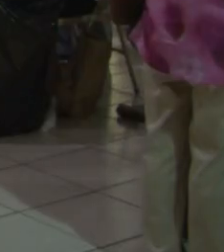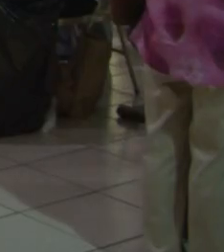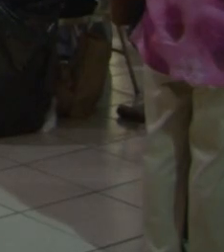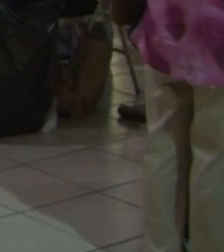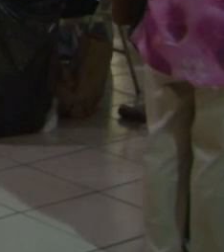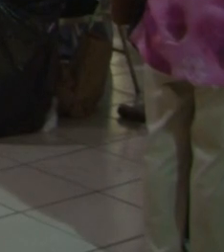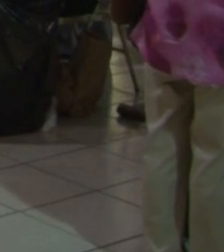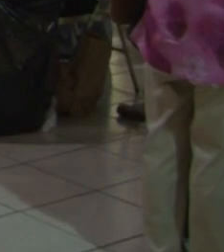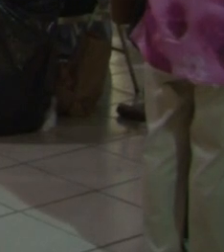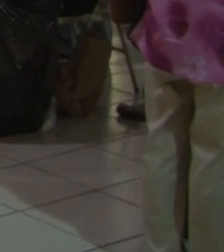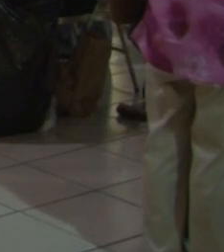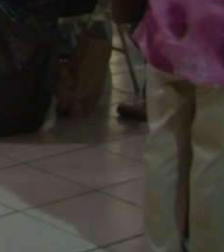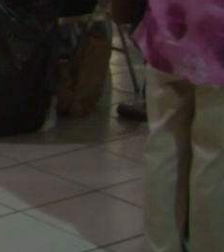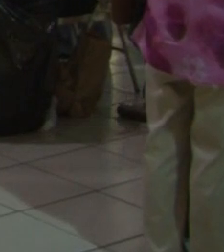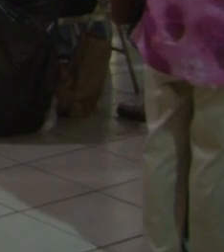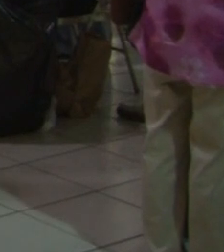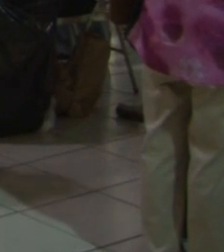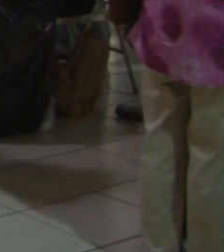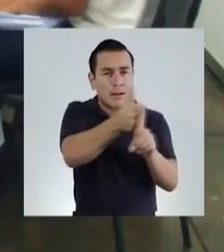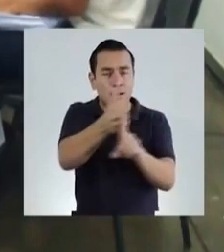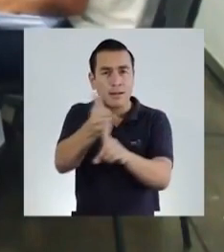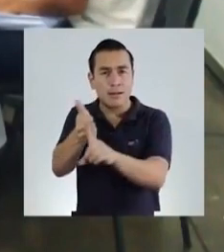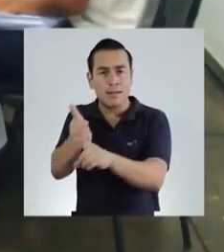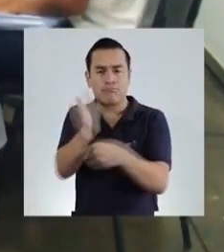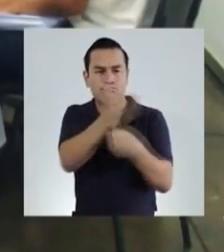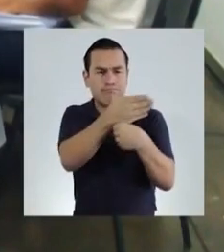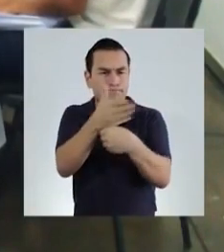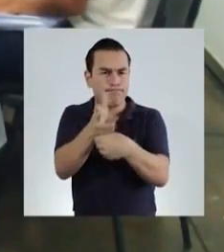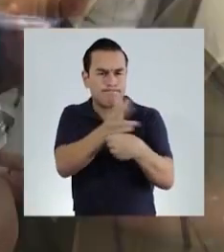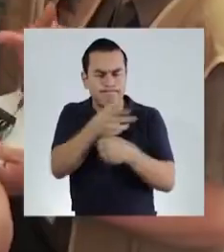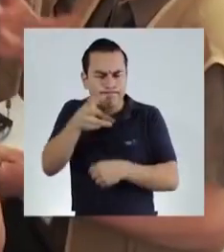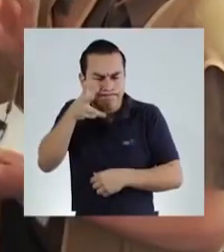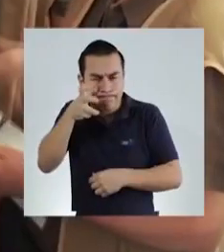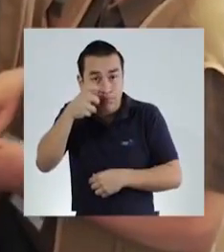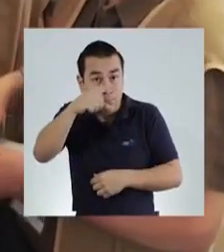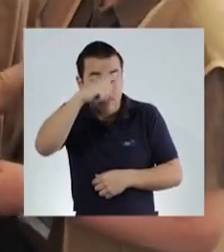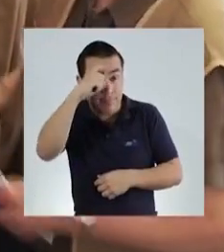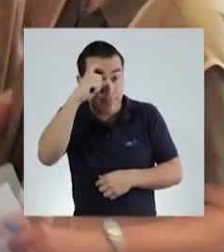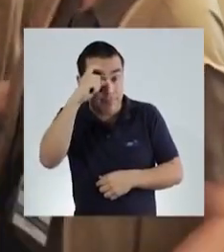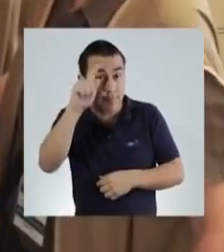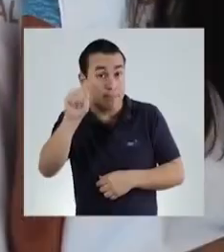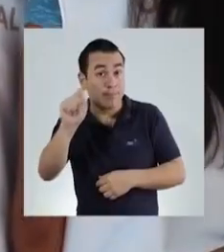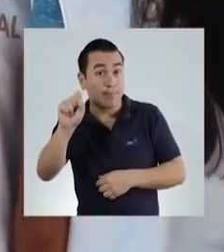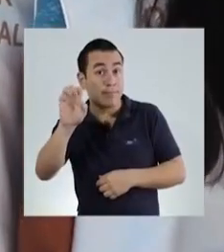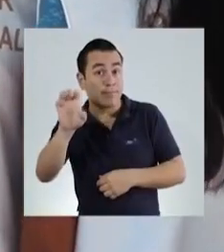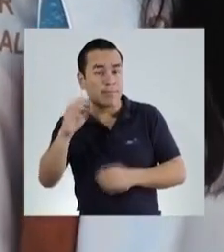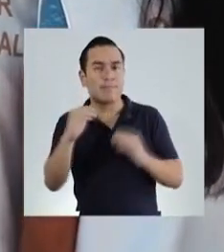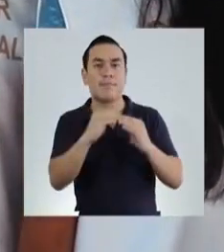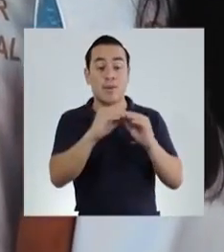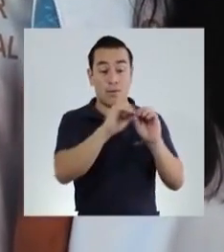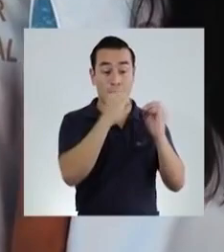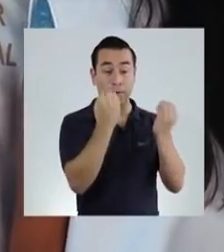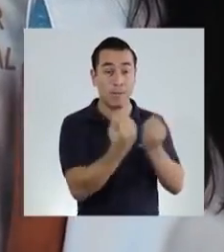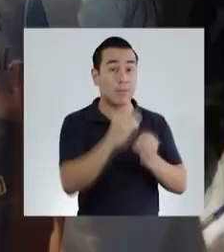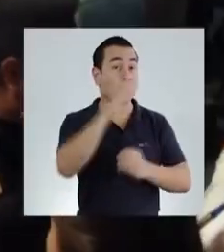candidatos sin contienda llegará a suceder puedes acudir a observadores o personal del tribunal supremo electoral que se